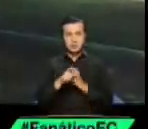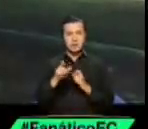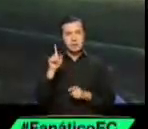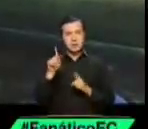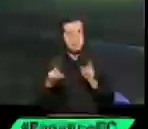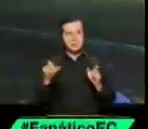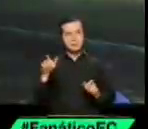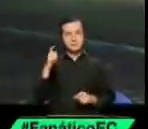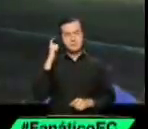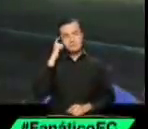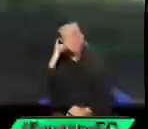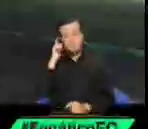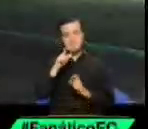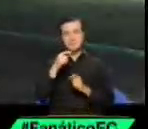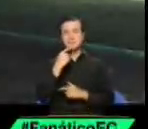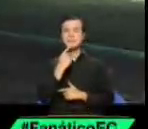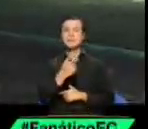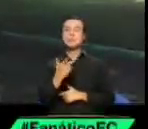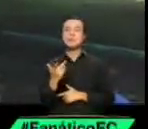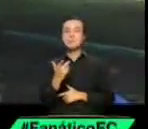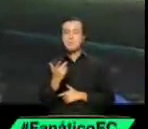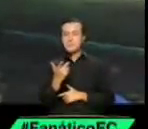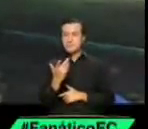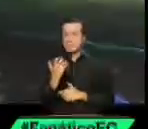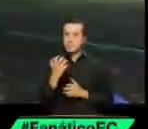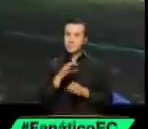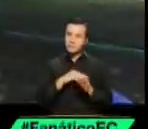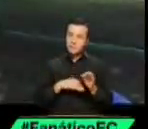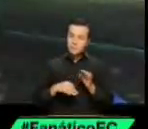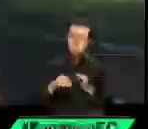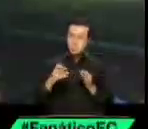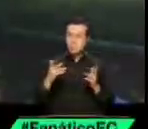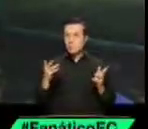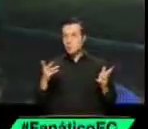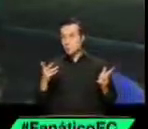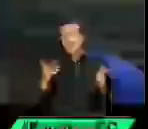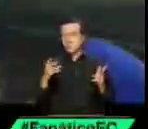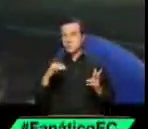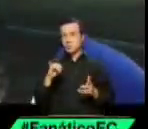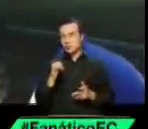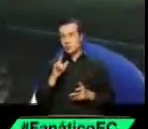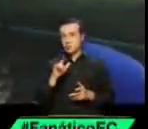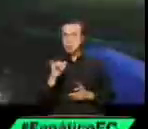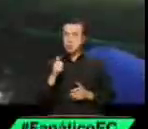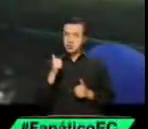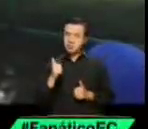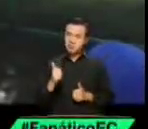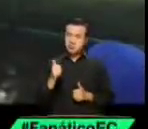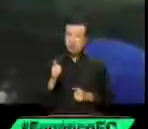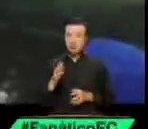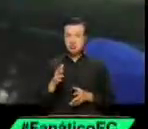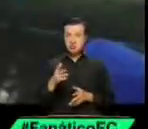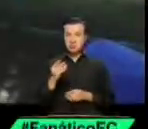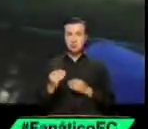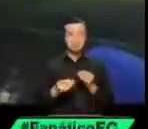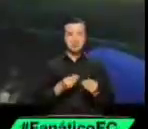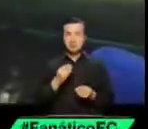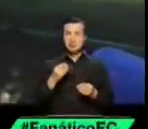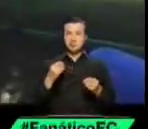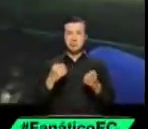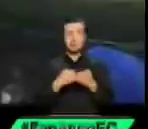veces manifiesta que buscarían un cambio, que quizás los Julios no están en su mejor momento. ¿Qué se le puede decir al